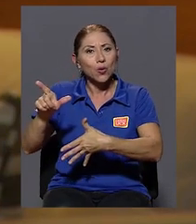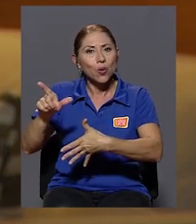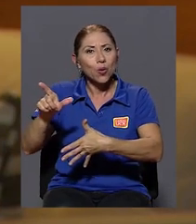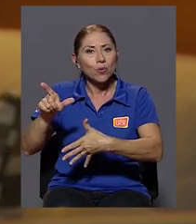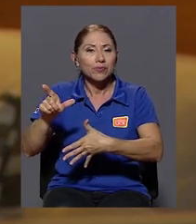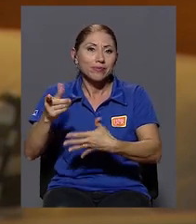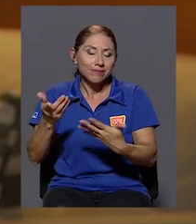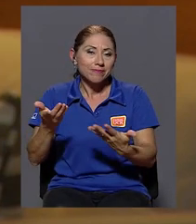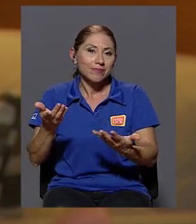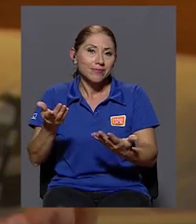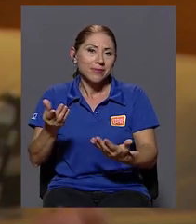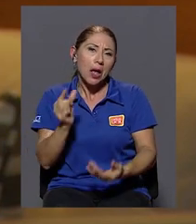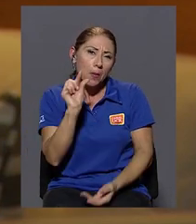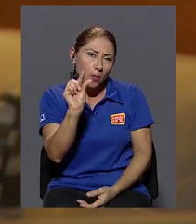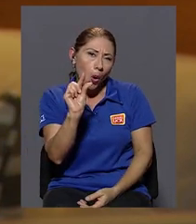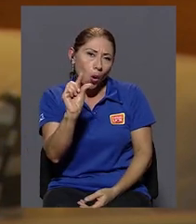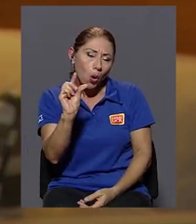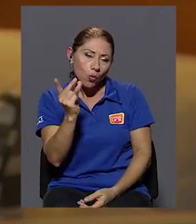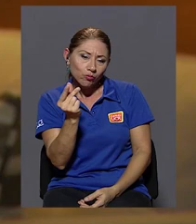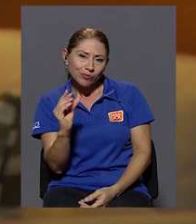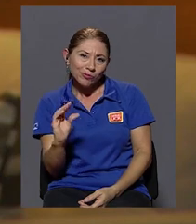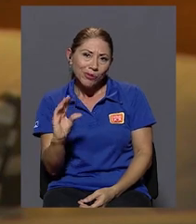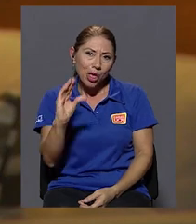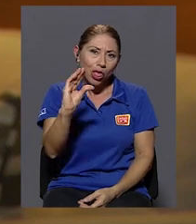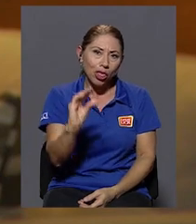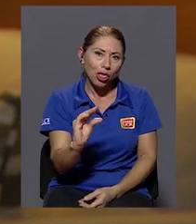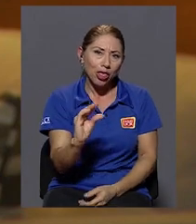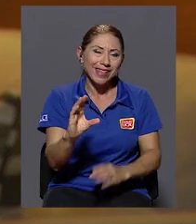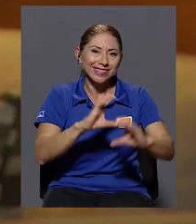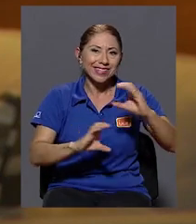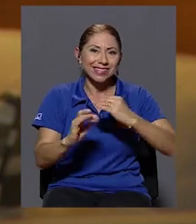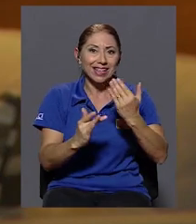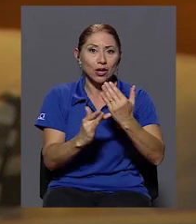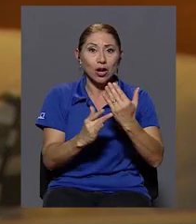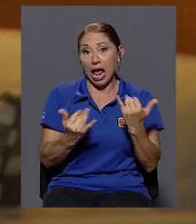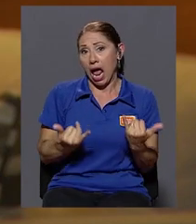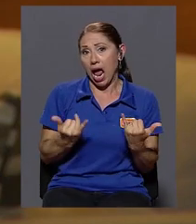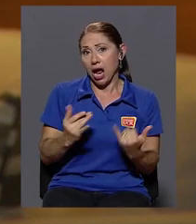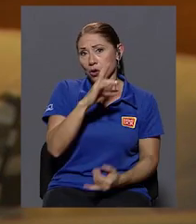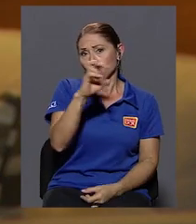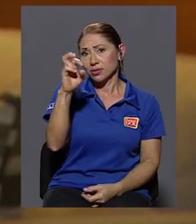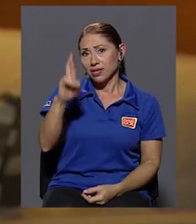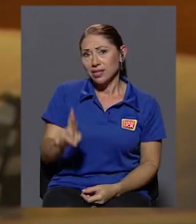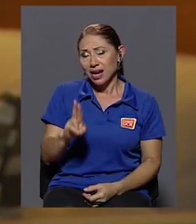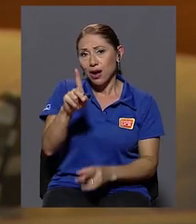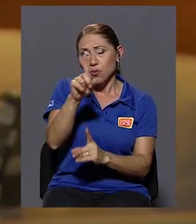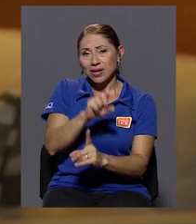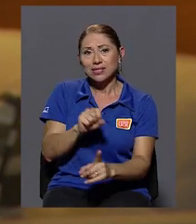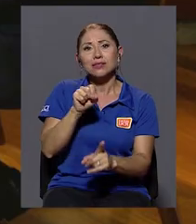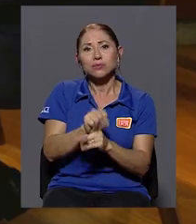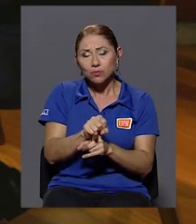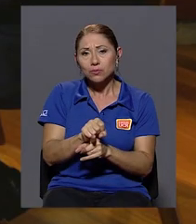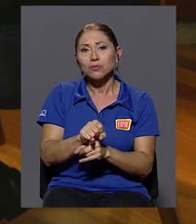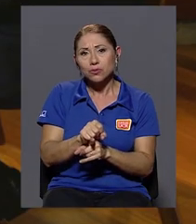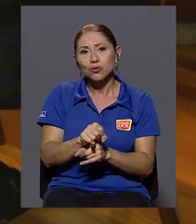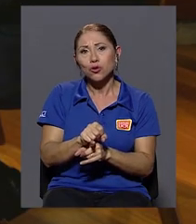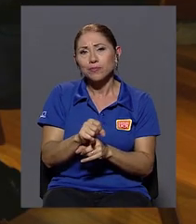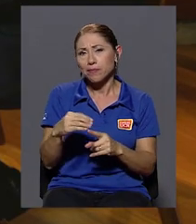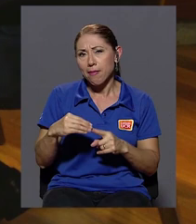invierte poco, como sabemos, en ciencia y tecnología. En Costa Rica estamos en una situación sin